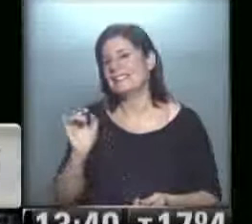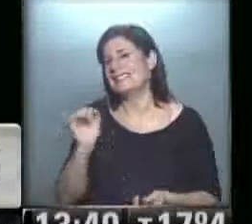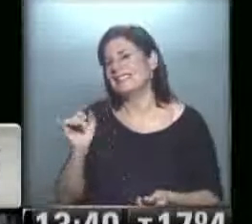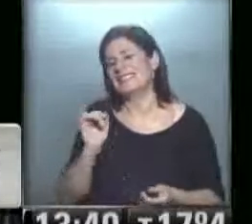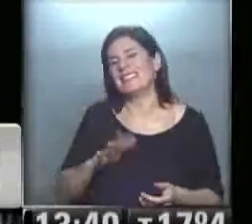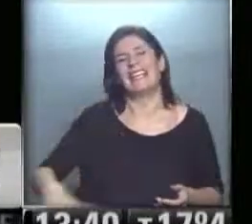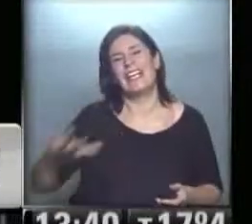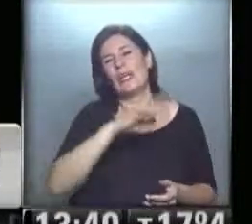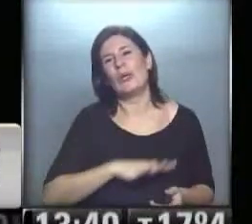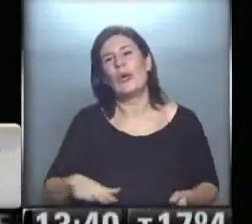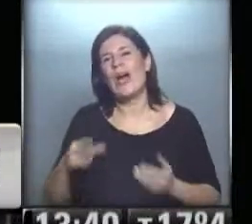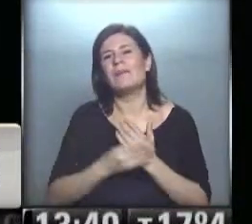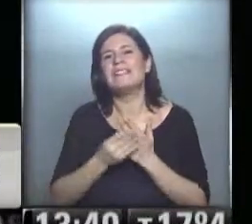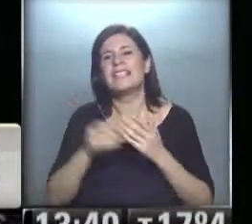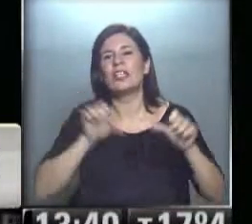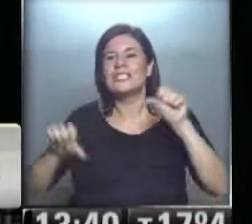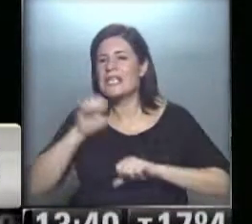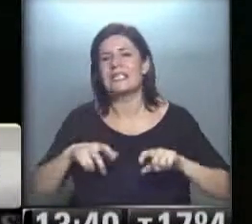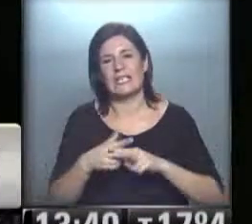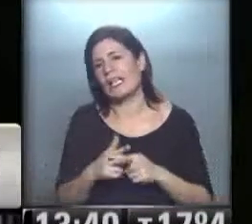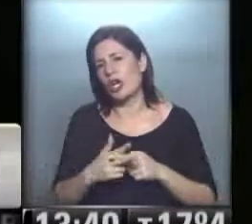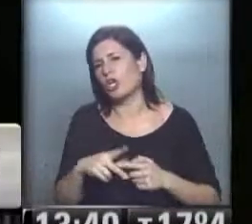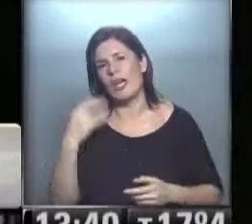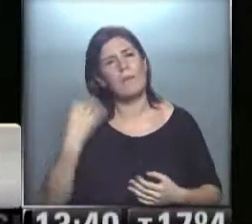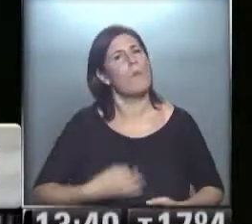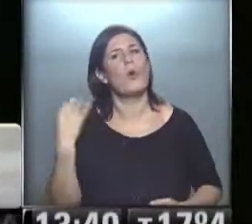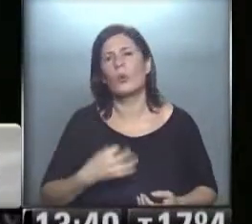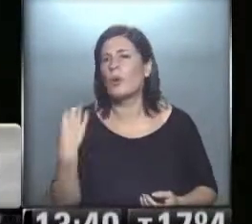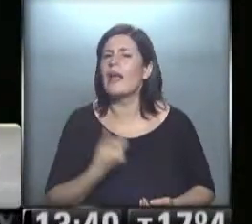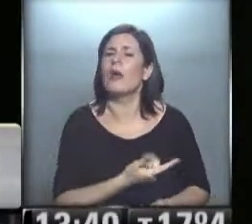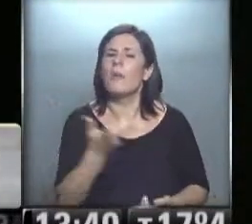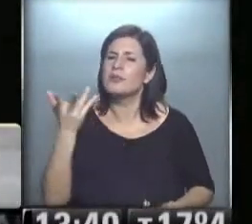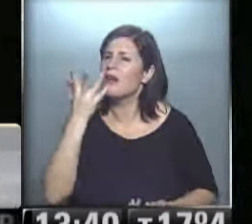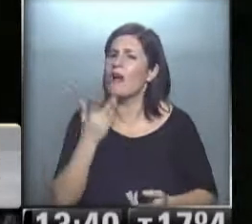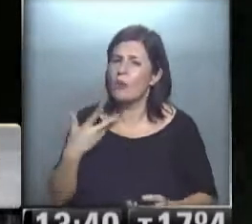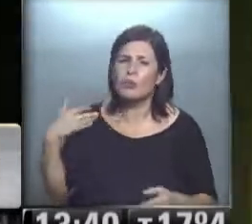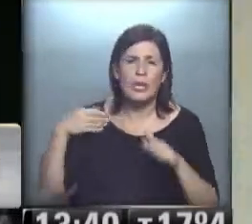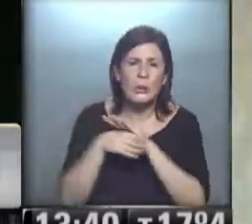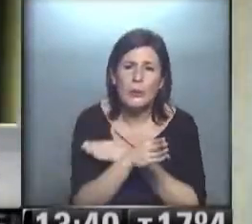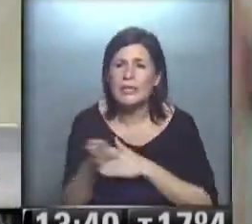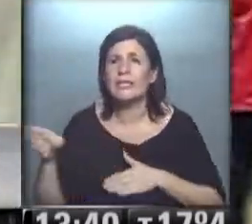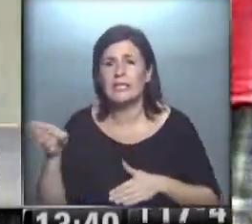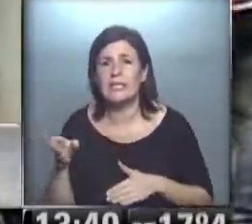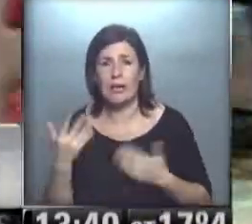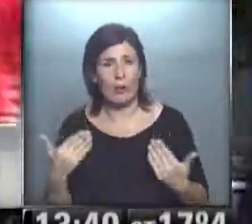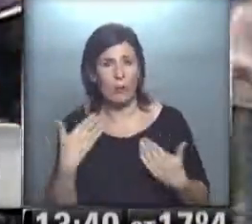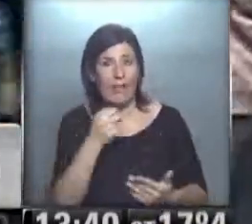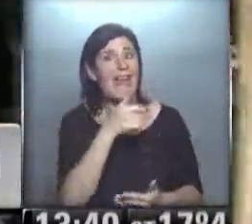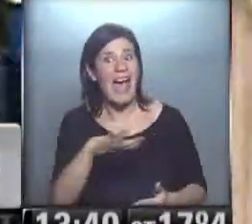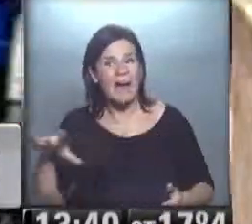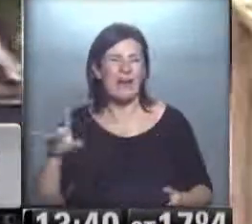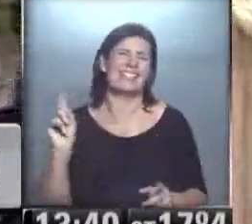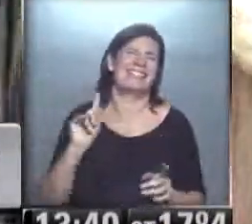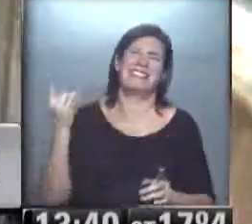Estamos en este espacio del Ministerio de Ciencia y Tecnología, fantástico. Realmente fantástico, la gente lo disfruta muchísimo. Se puede meter al agua, como ustedes podrán ver, nada, eso es